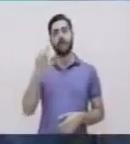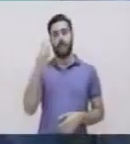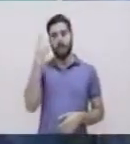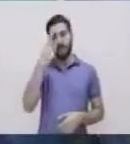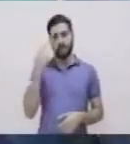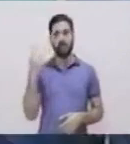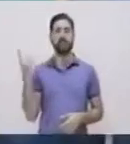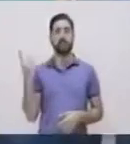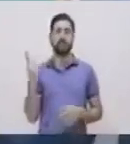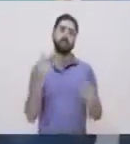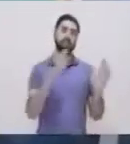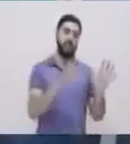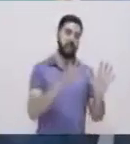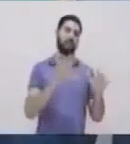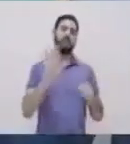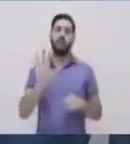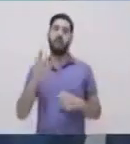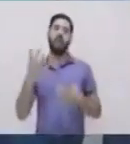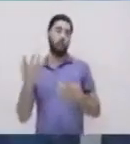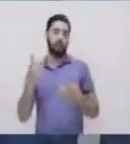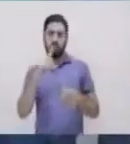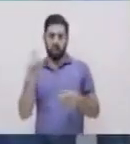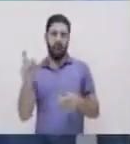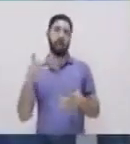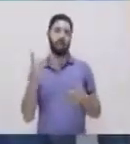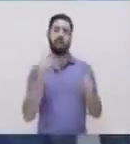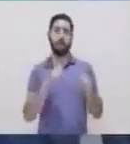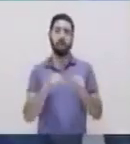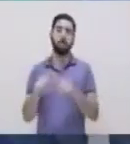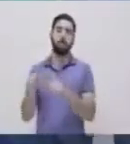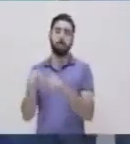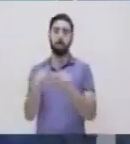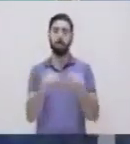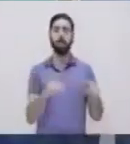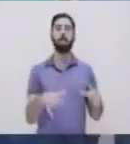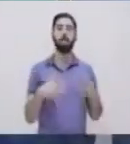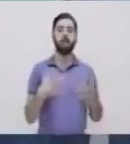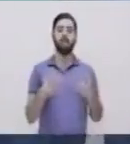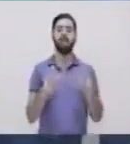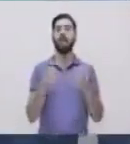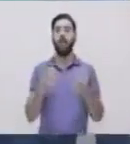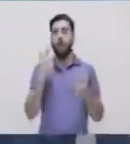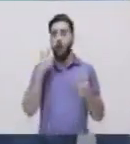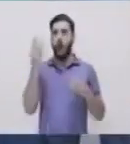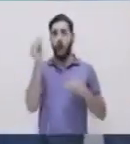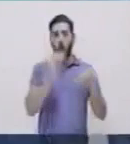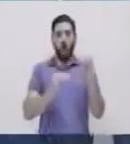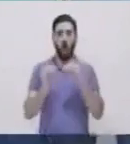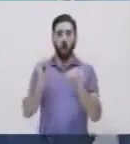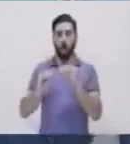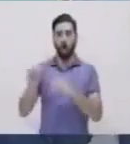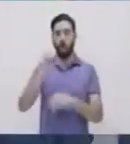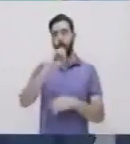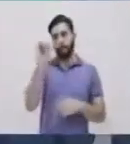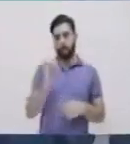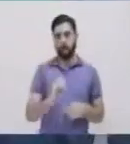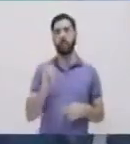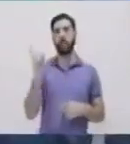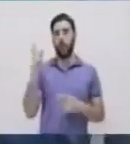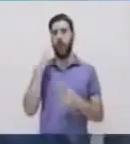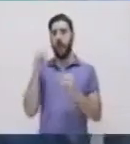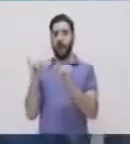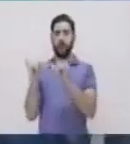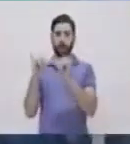los deciles en 10 y los percentiles en 100. Entonces, dependiendo en cómo queramos dar los porcentajes, va a ser